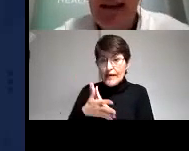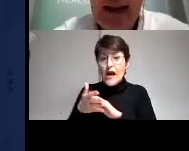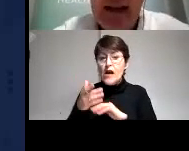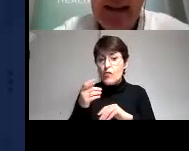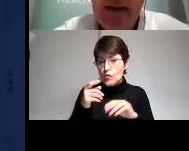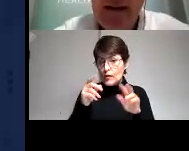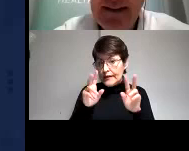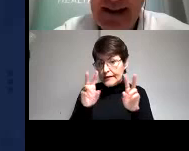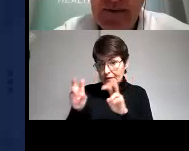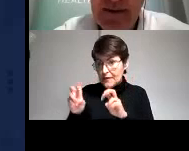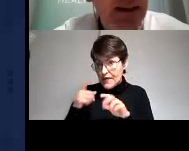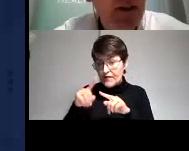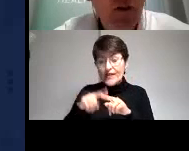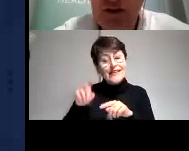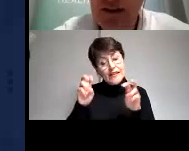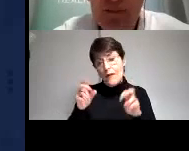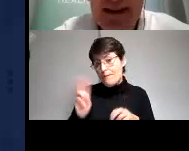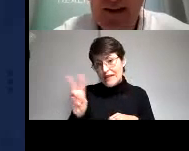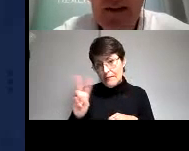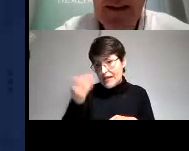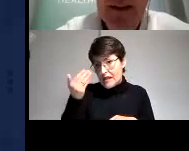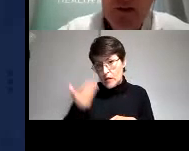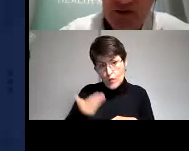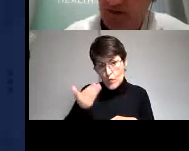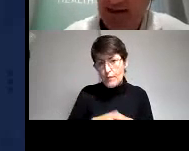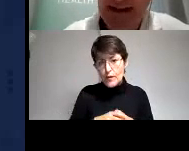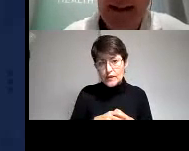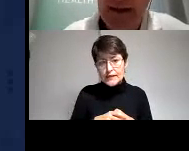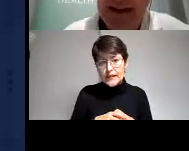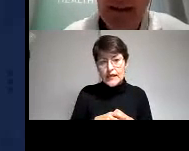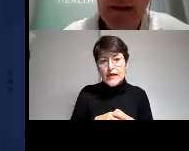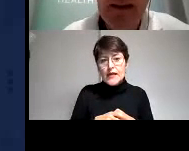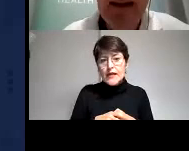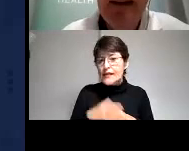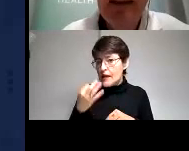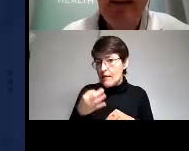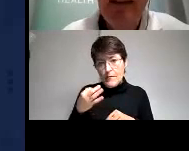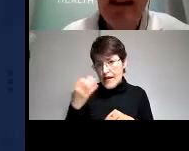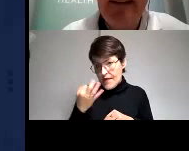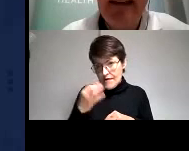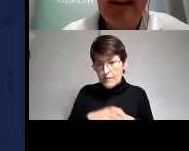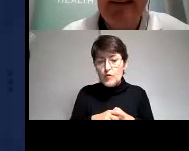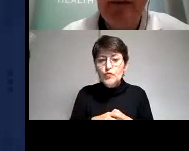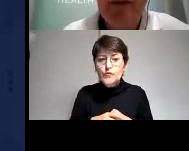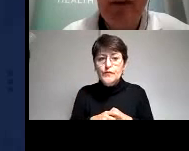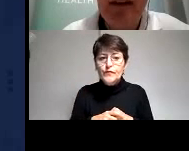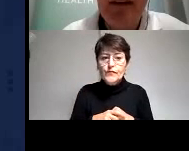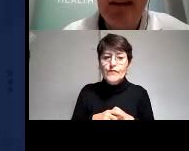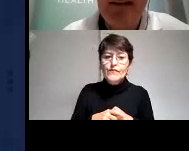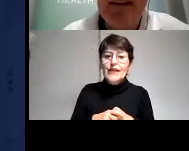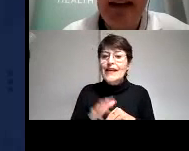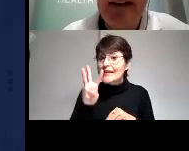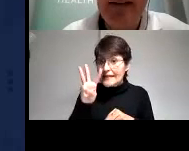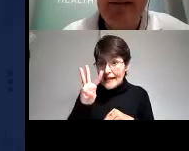haciendo hasta ahora, que es el de las vitaminas. Son compañeras esenciales que no nos han de faltar en la alimentación. Sabéis que las 3